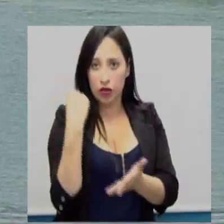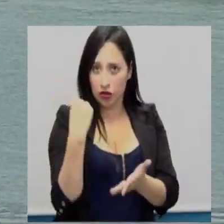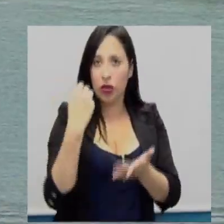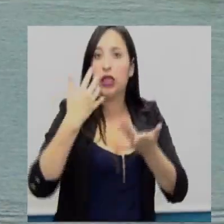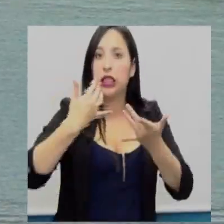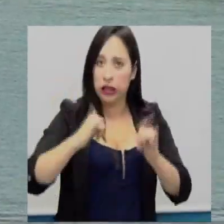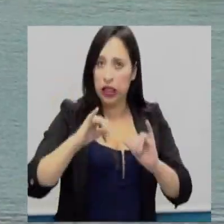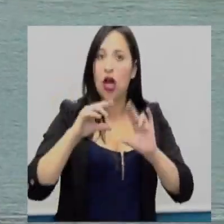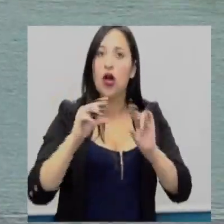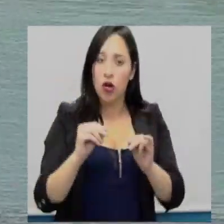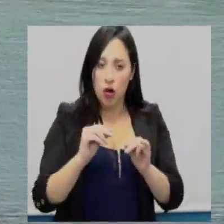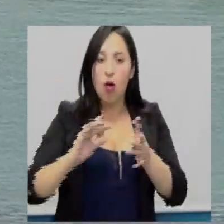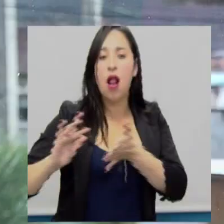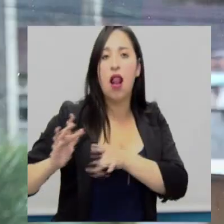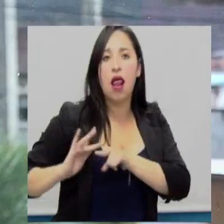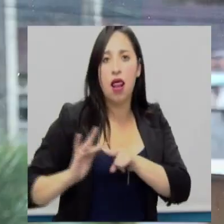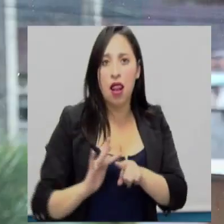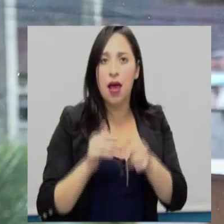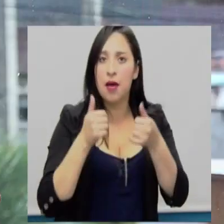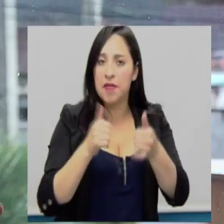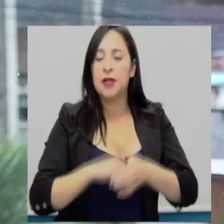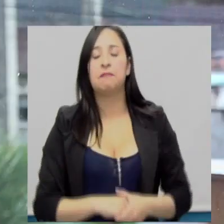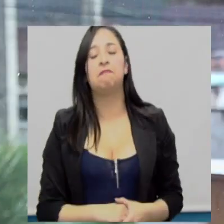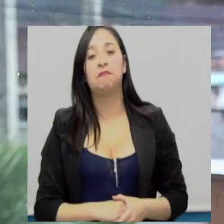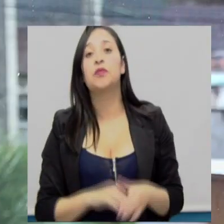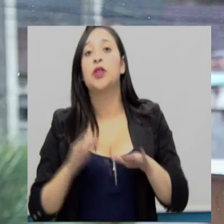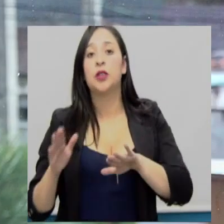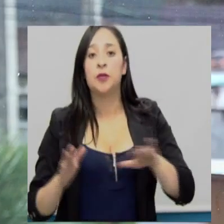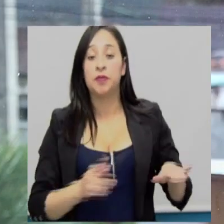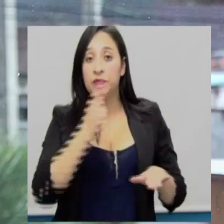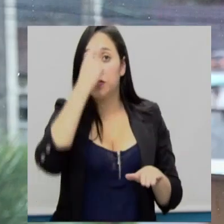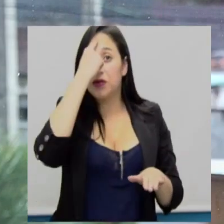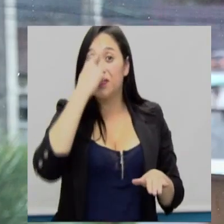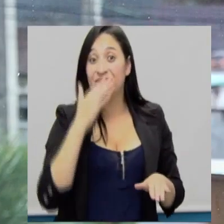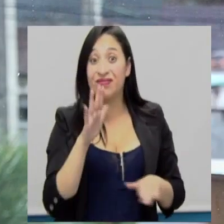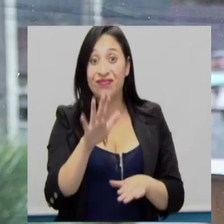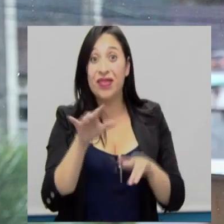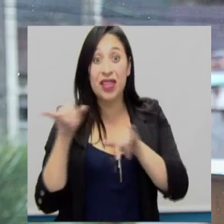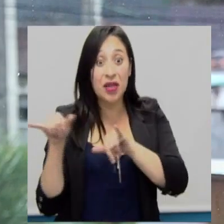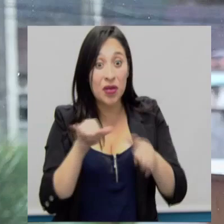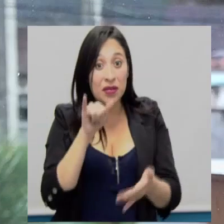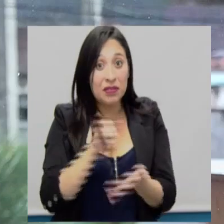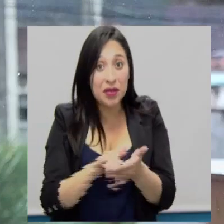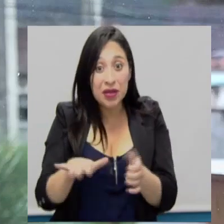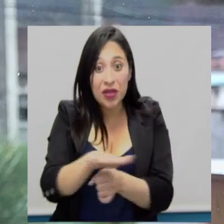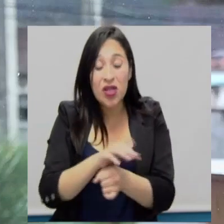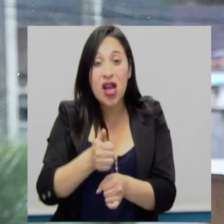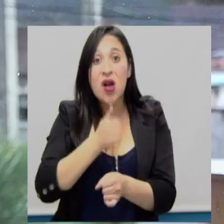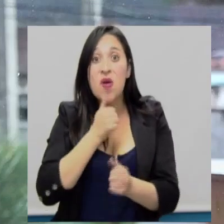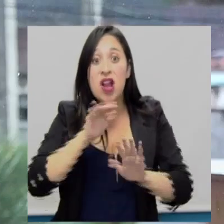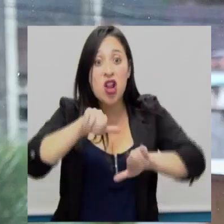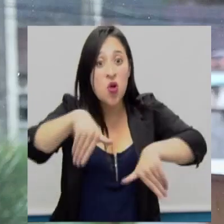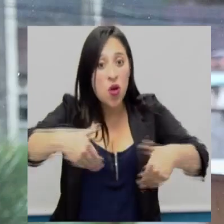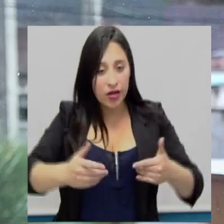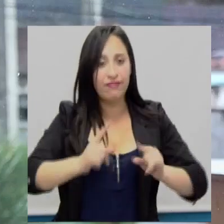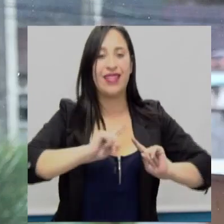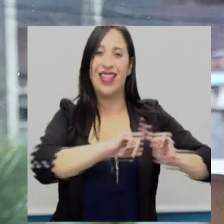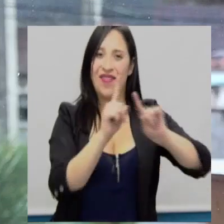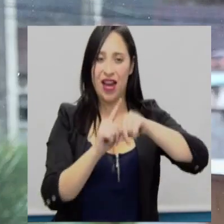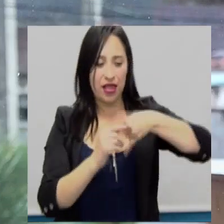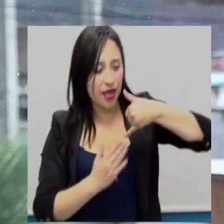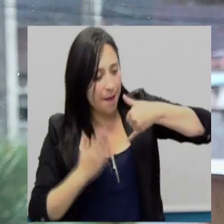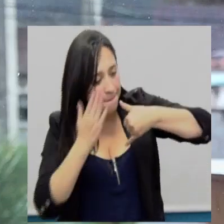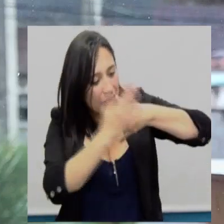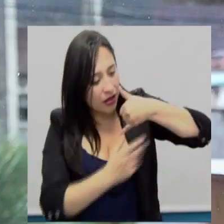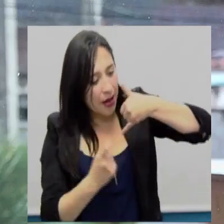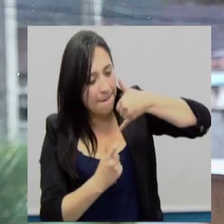se invirtieron adecuadamente. Así como ocurre en Santa Marta, un gran número de municipios en todo el país tiene